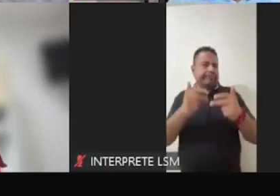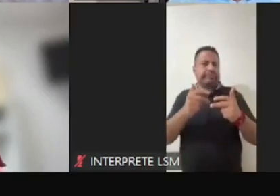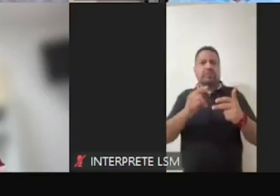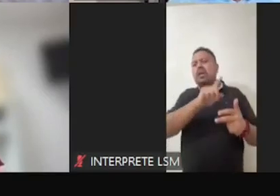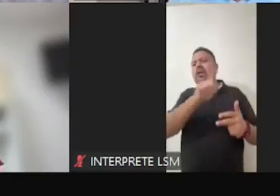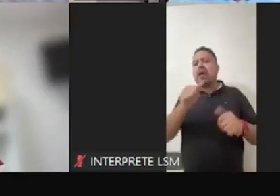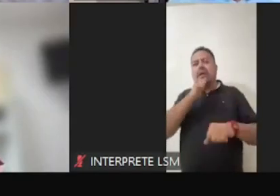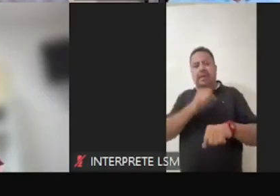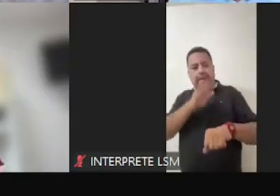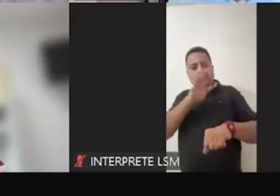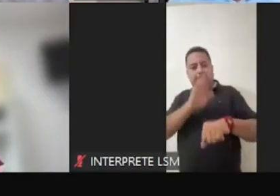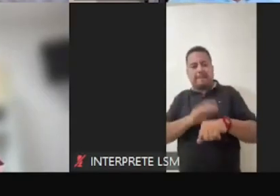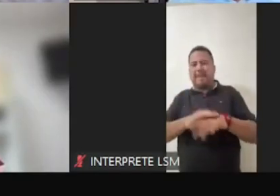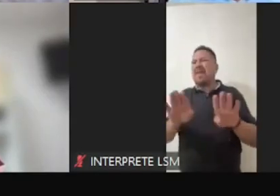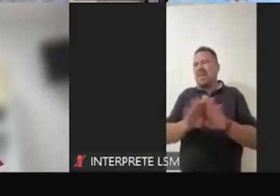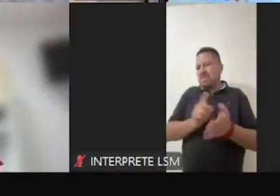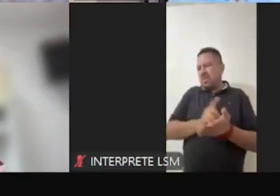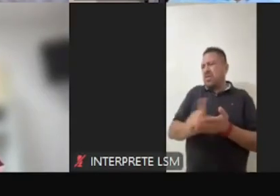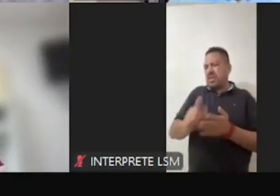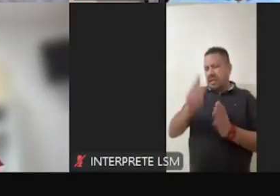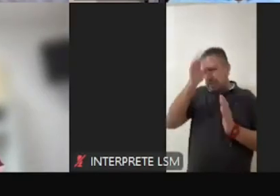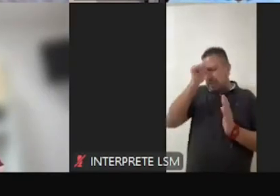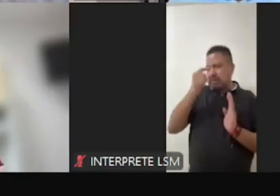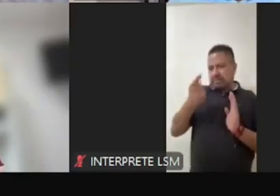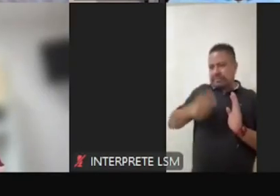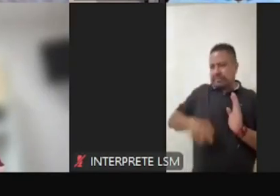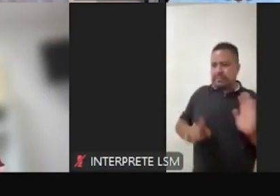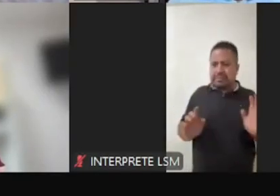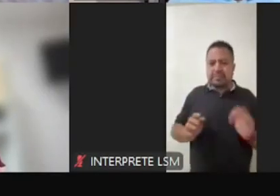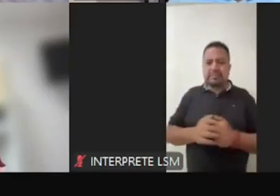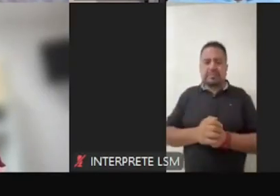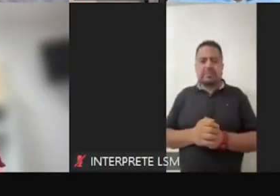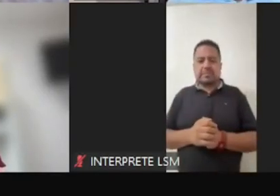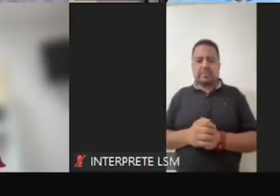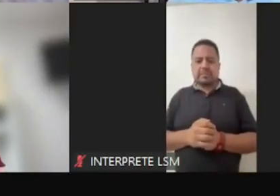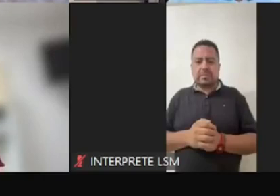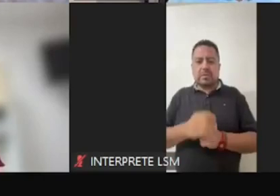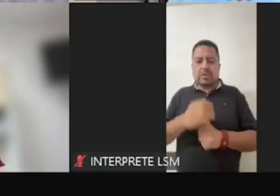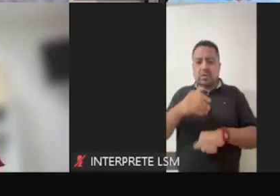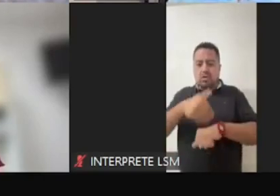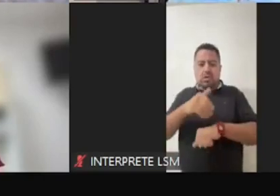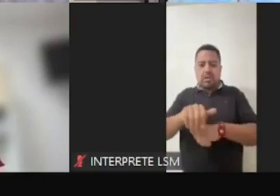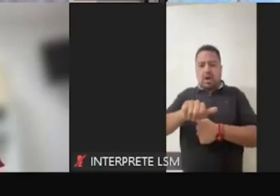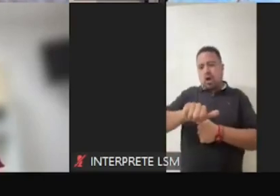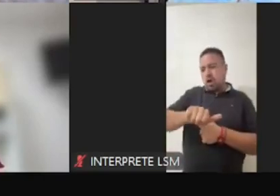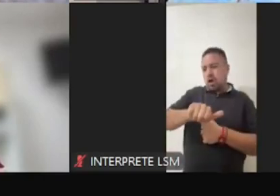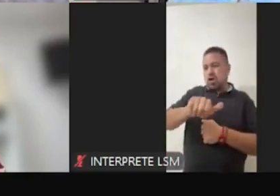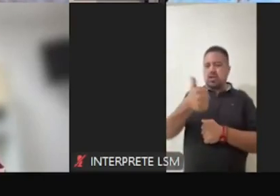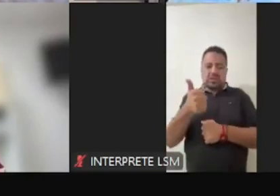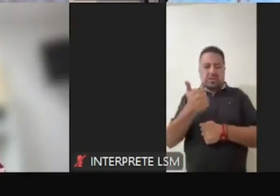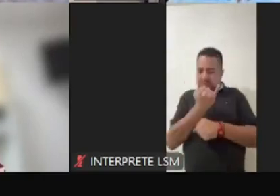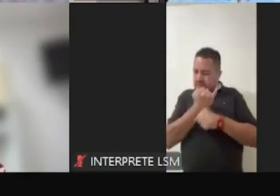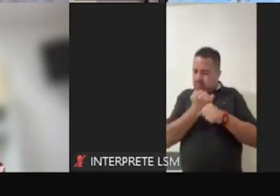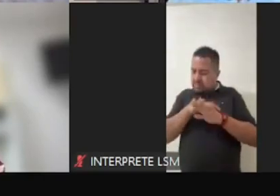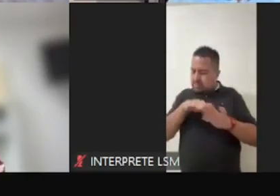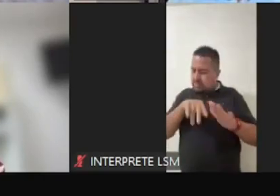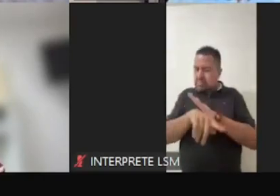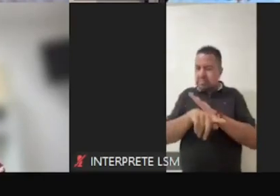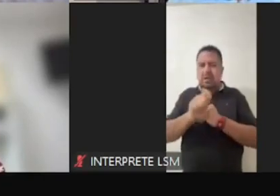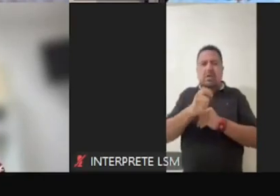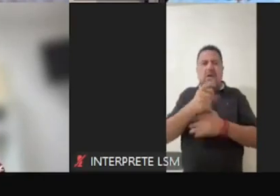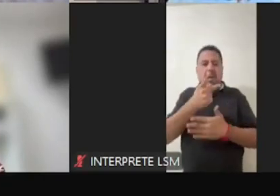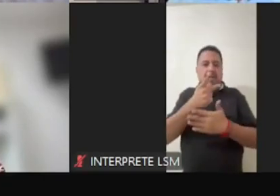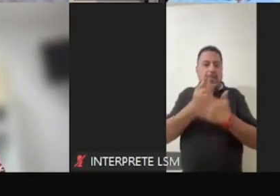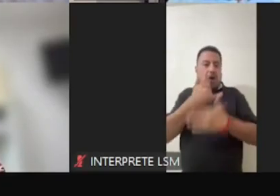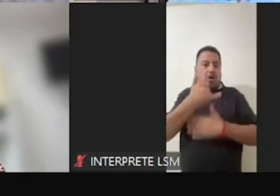y notifiquen conforme a derecho corresponde el démo primer asunto listado para analizar y resolver se trata de un